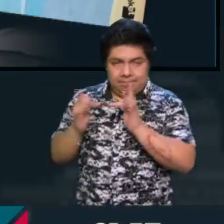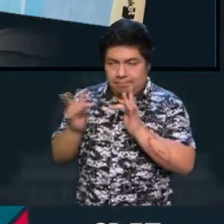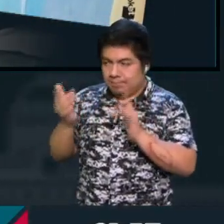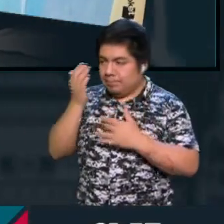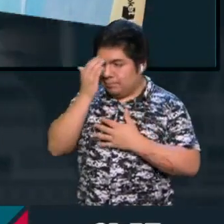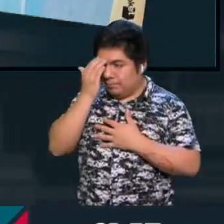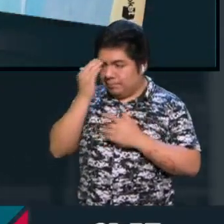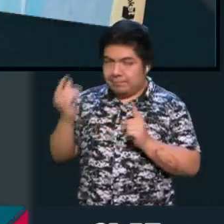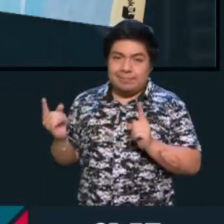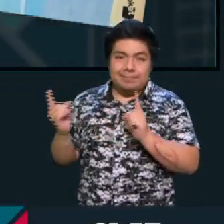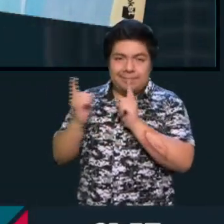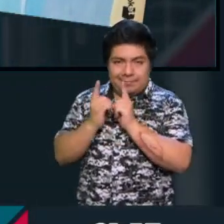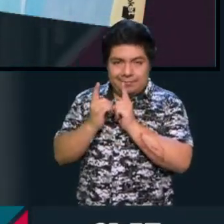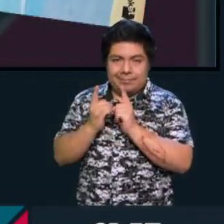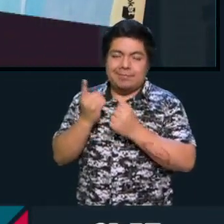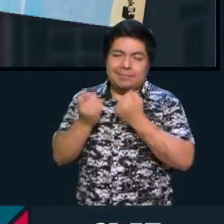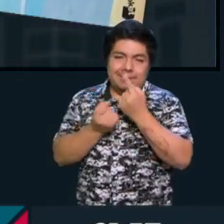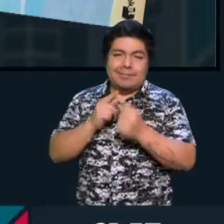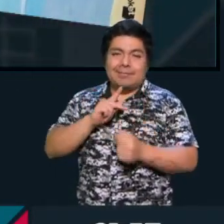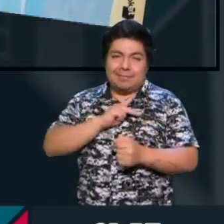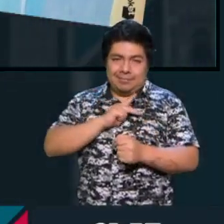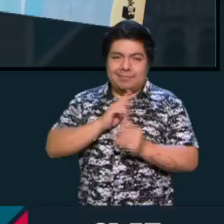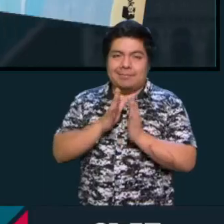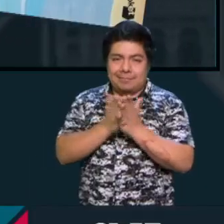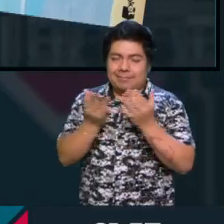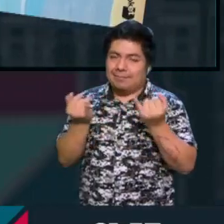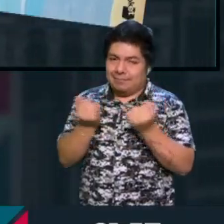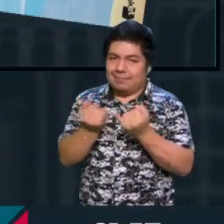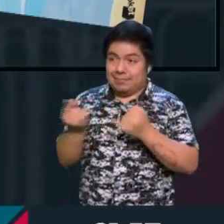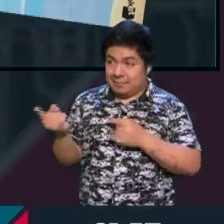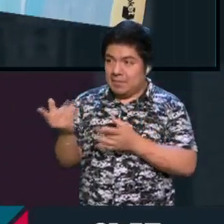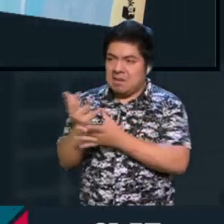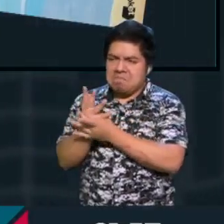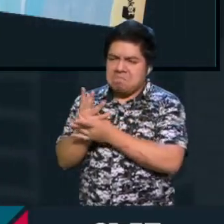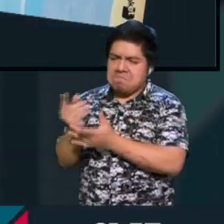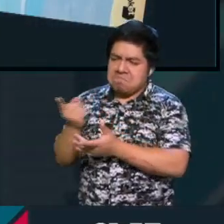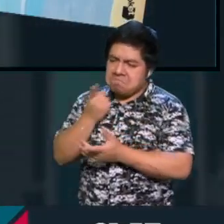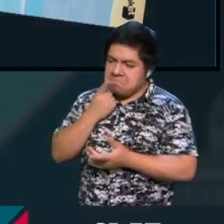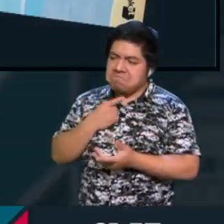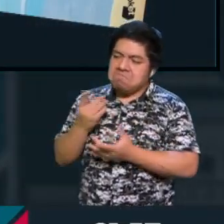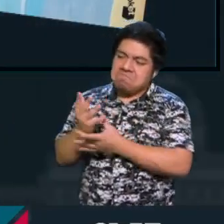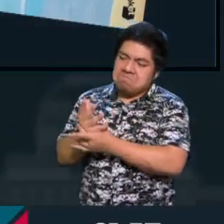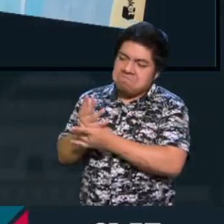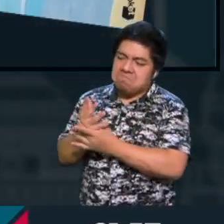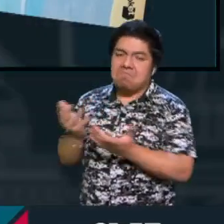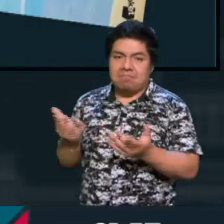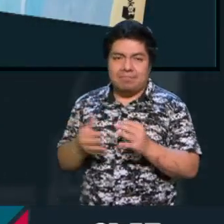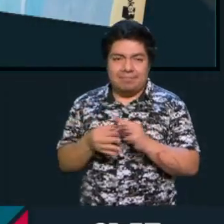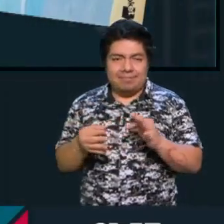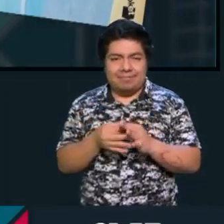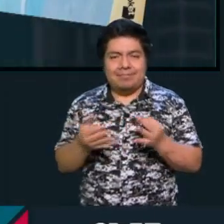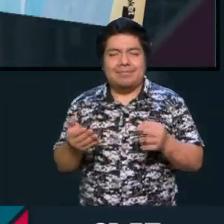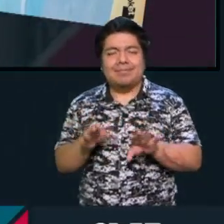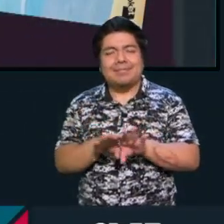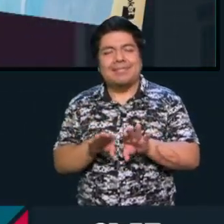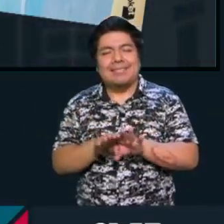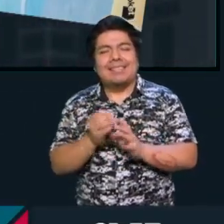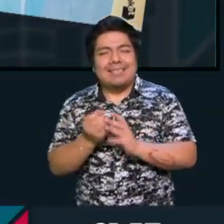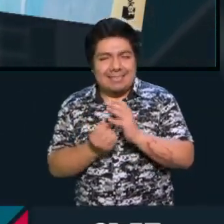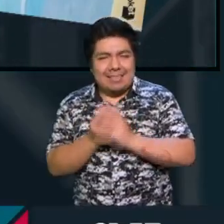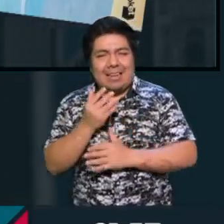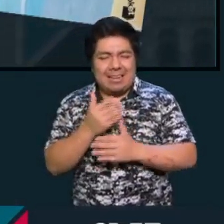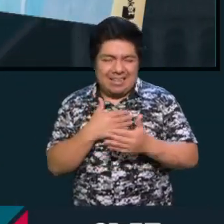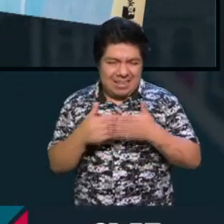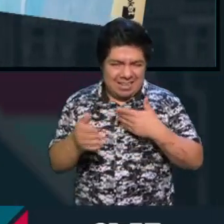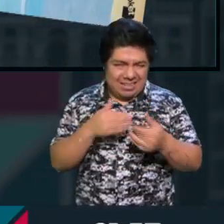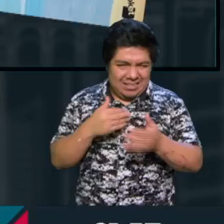conocerlo, de que publicara también algunos de mis libros, y él me decía, y eso lo hago en relación a las novedades